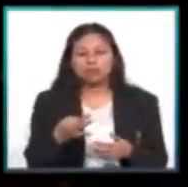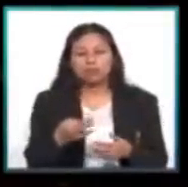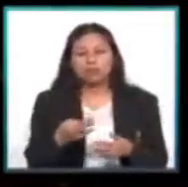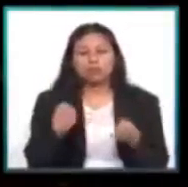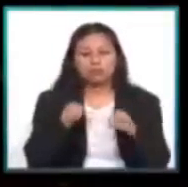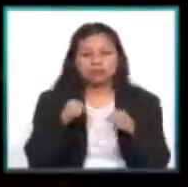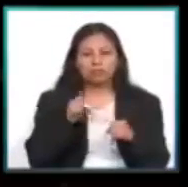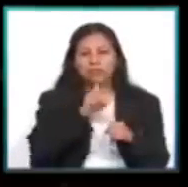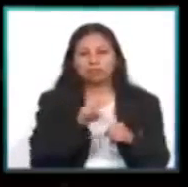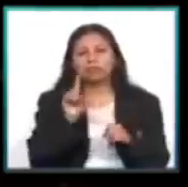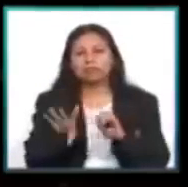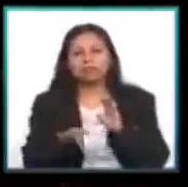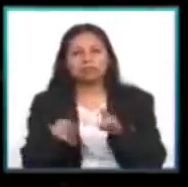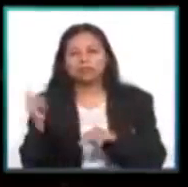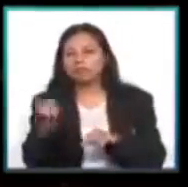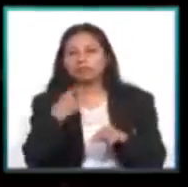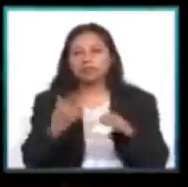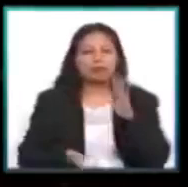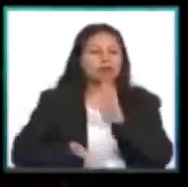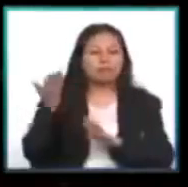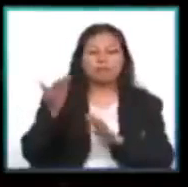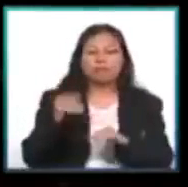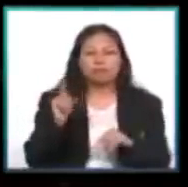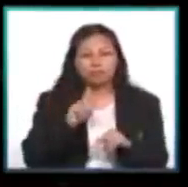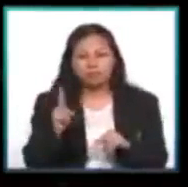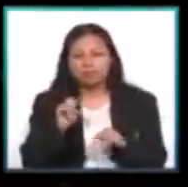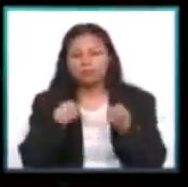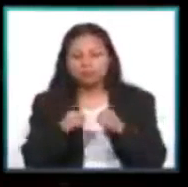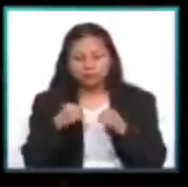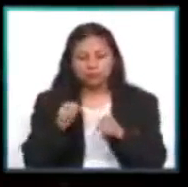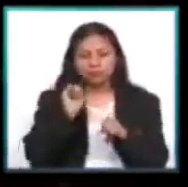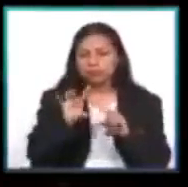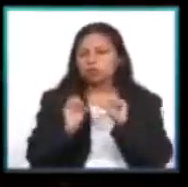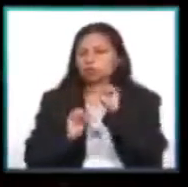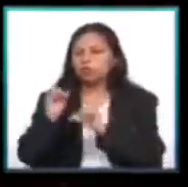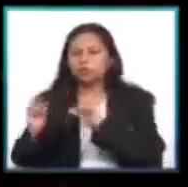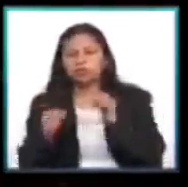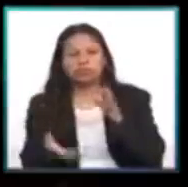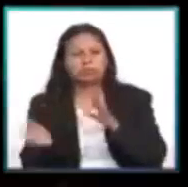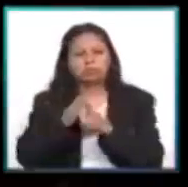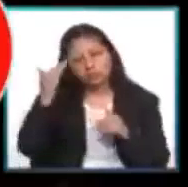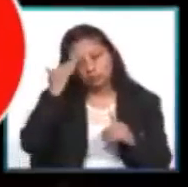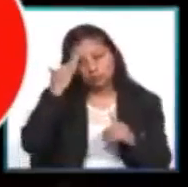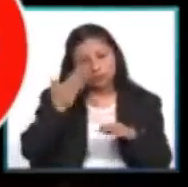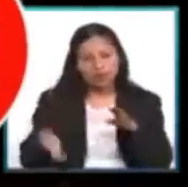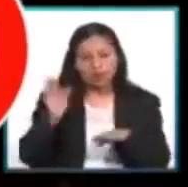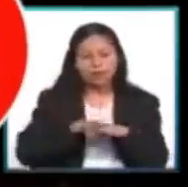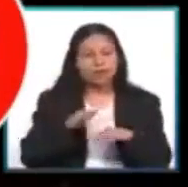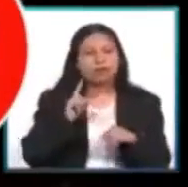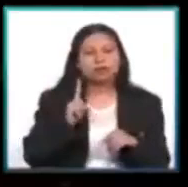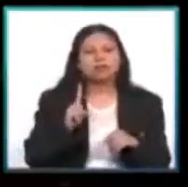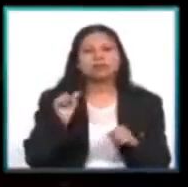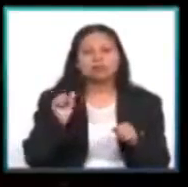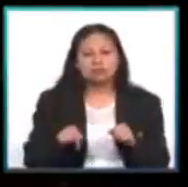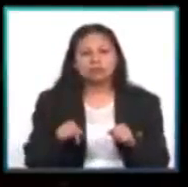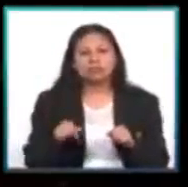elaborado por unos, pero no para las mayorías. Fue elaborado por unos pocos, pero no pensando en las mayorías. Y